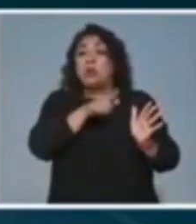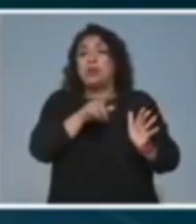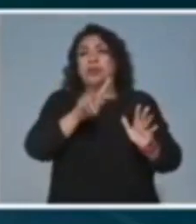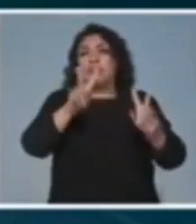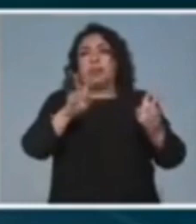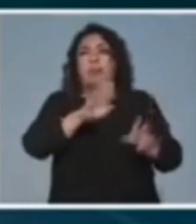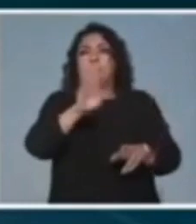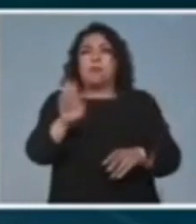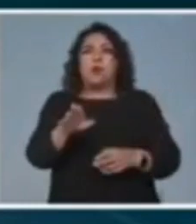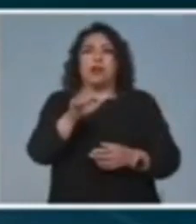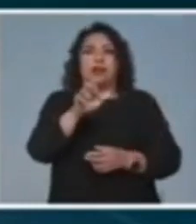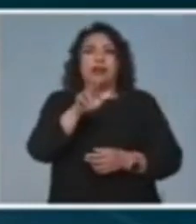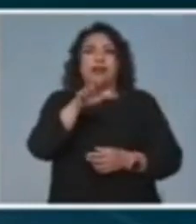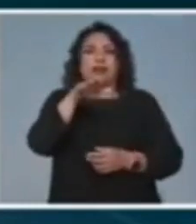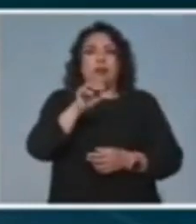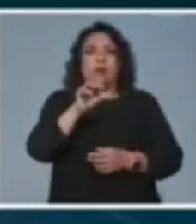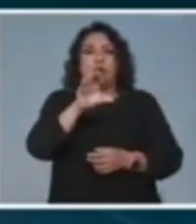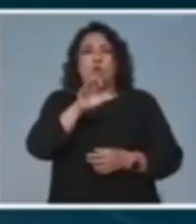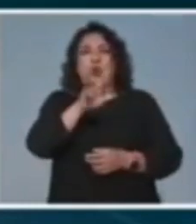de Artemio Cruz.